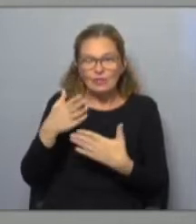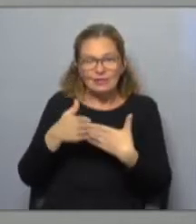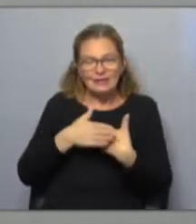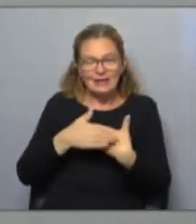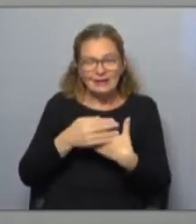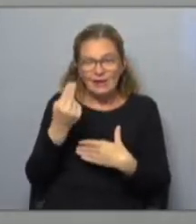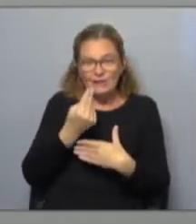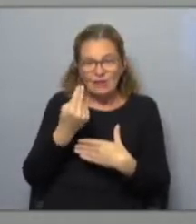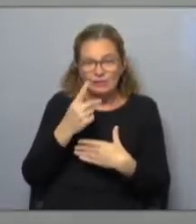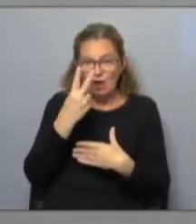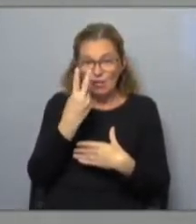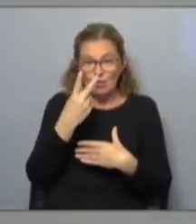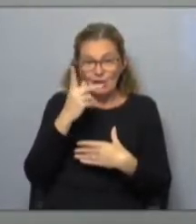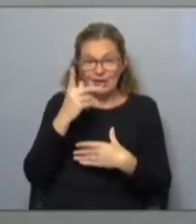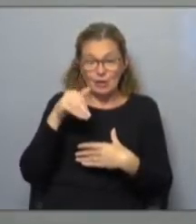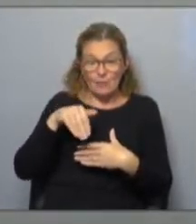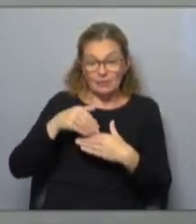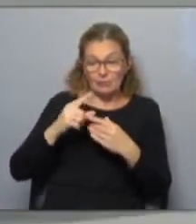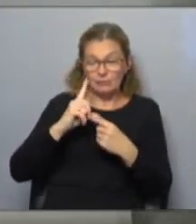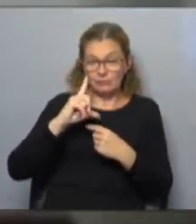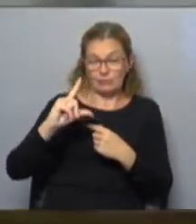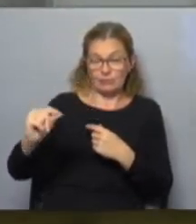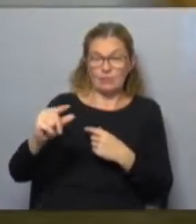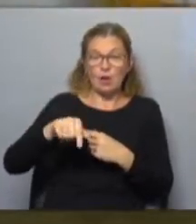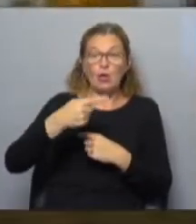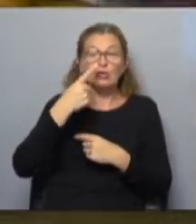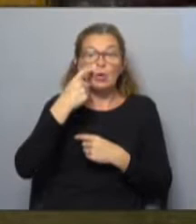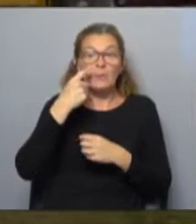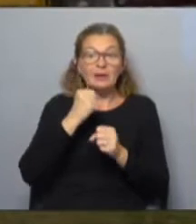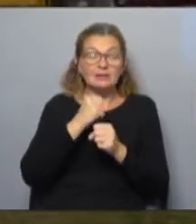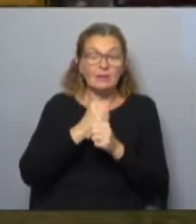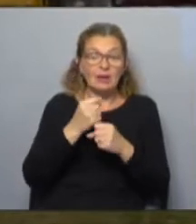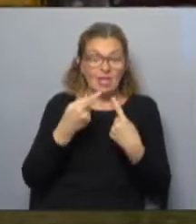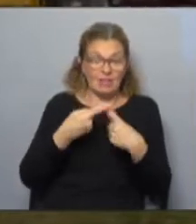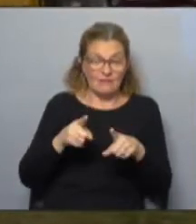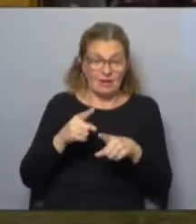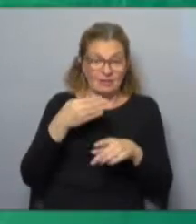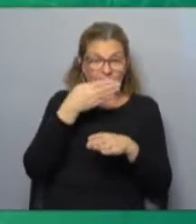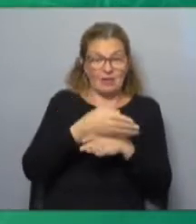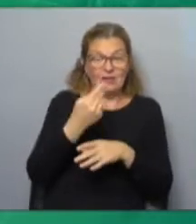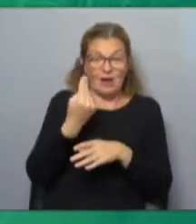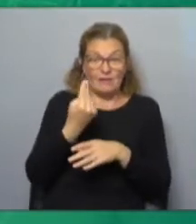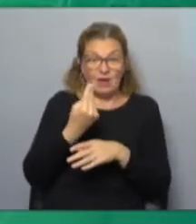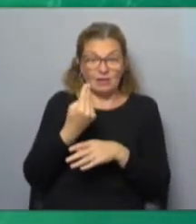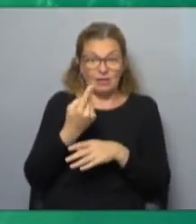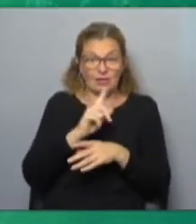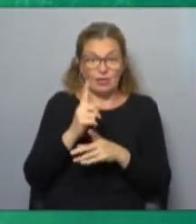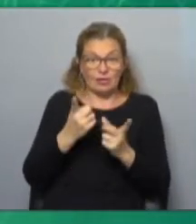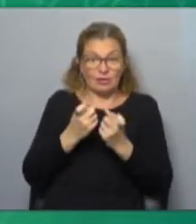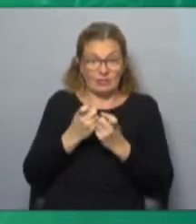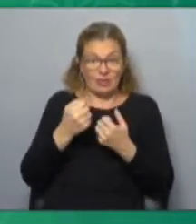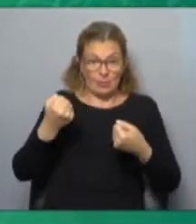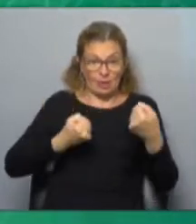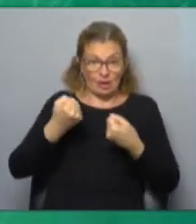Tenía el baño a dos kilómetros. Capaz que para los otros hombres que ya trabajaban ahí era distinto el tema de ir al baño, capaz que realmente no necesitaban de una